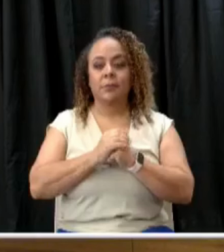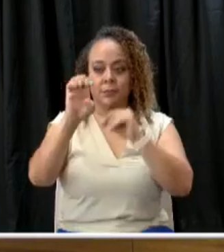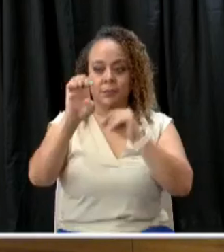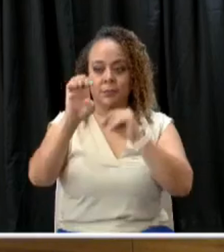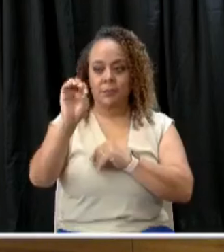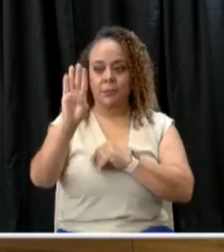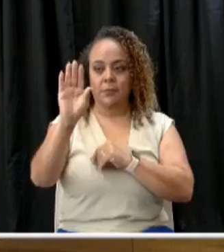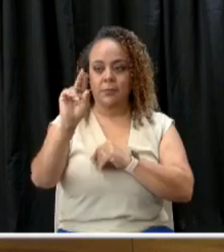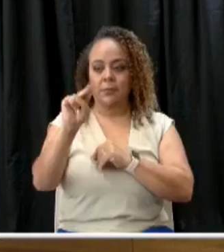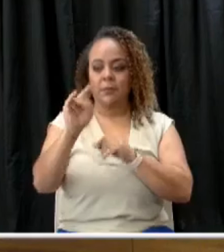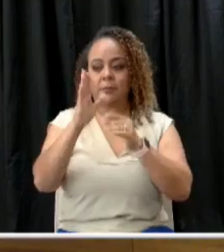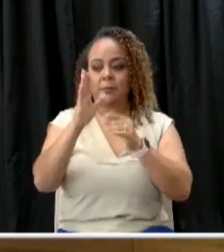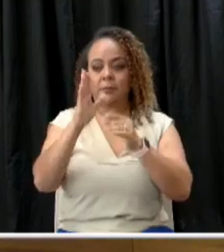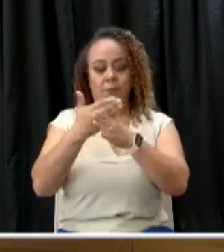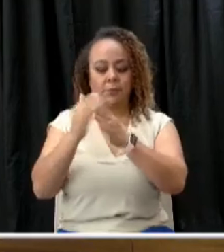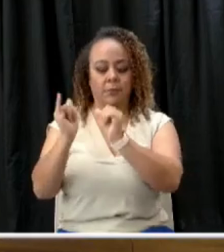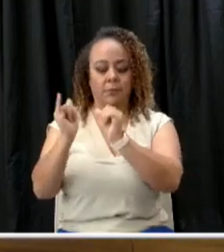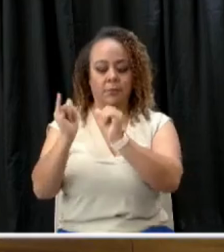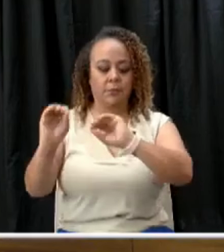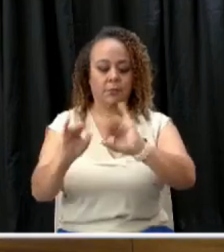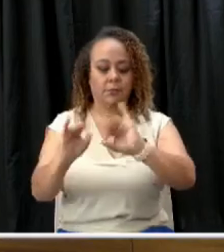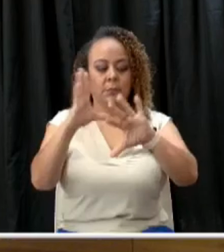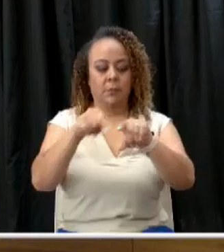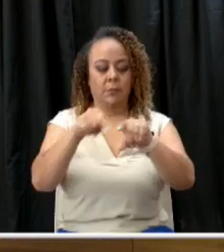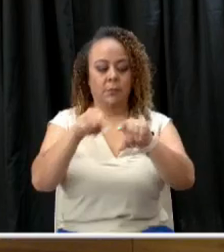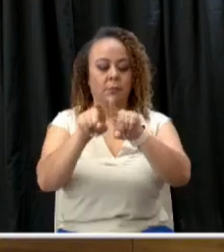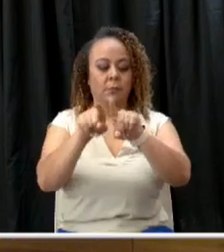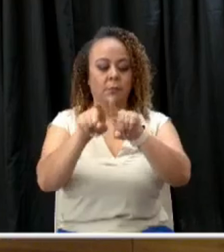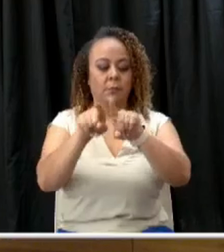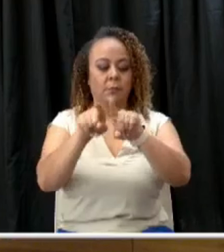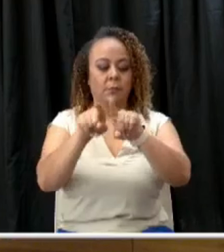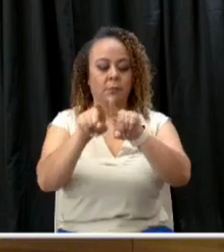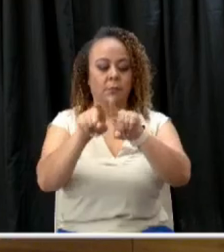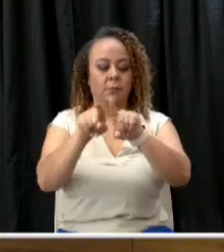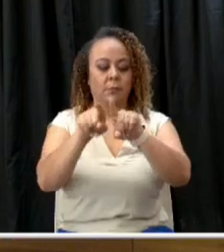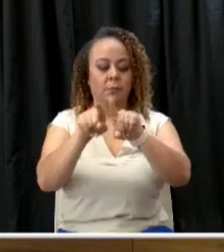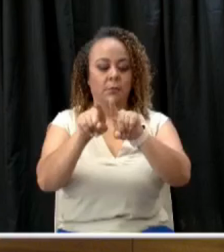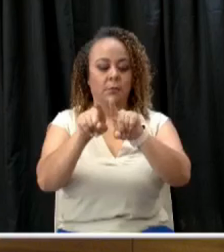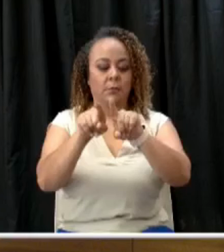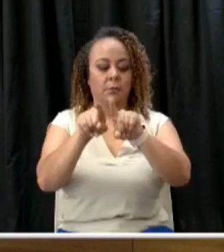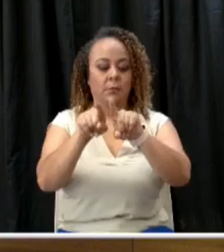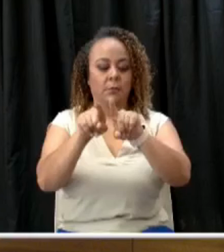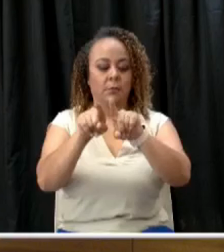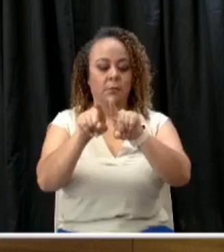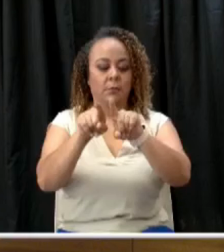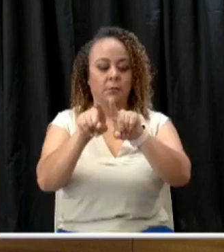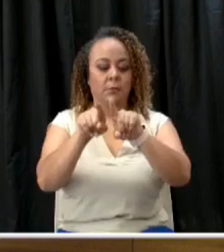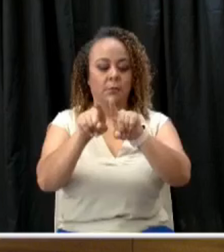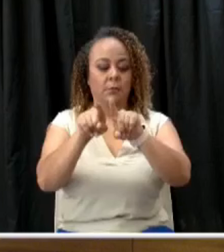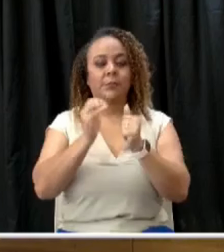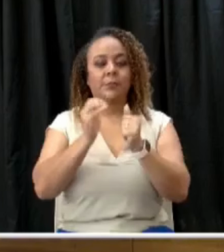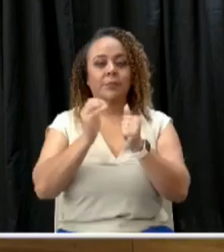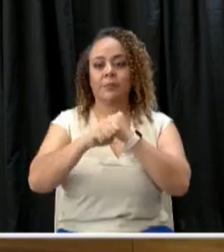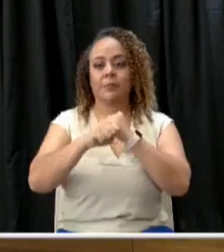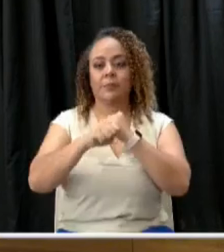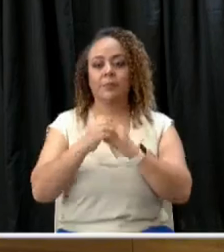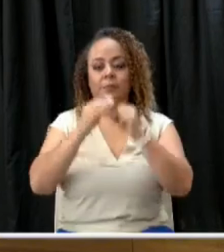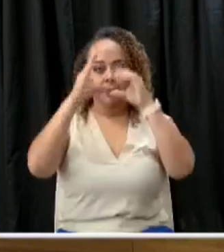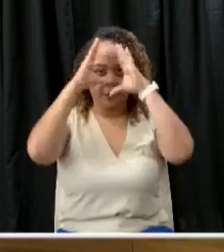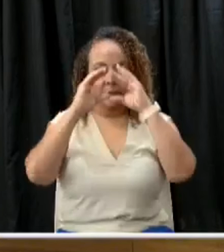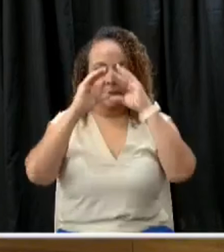venido a compartir en esta mañana y también todas las transmisiones en vivo que hemos tenido a lo largo de esta campaña de divulgación e